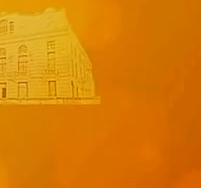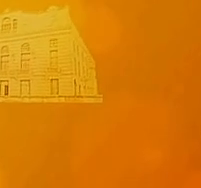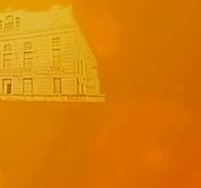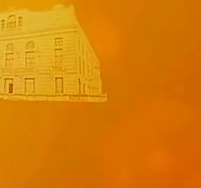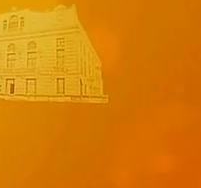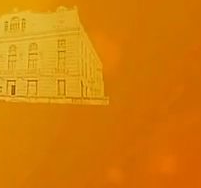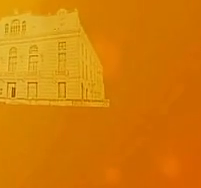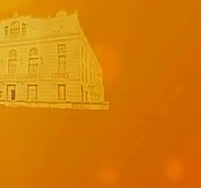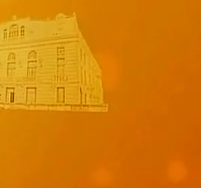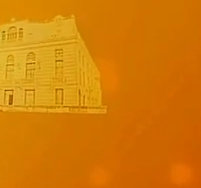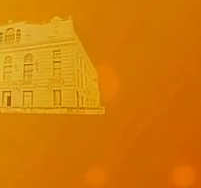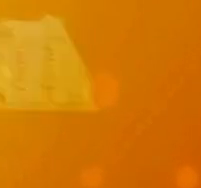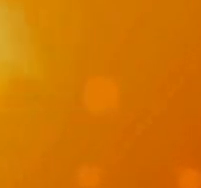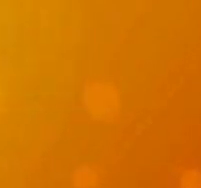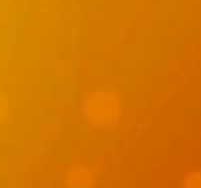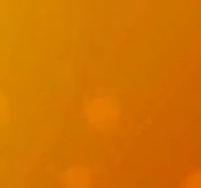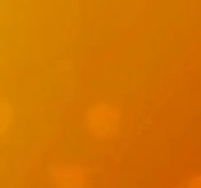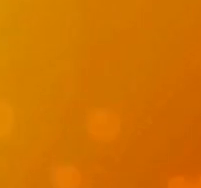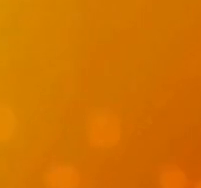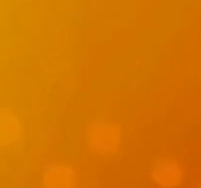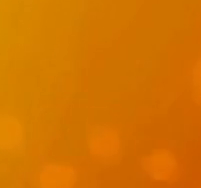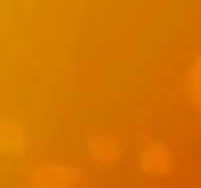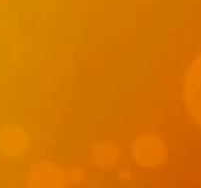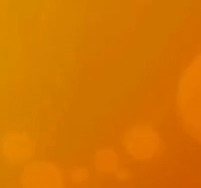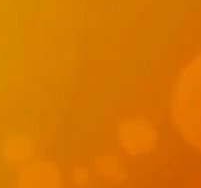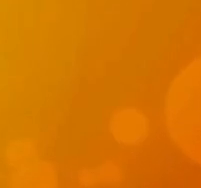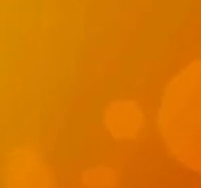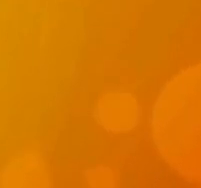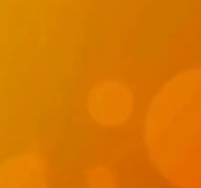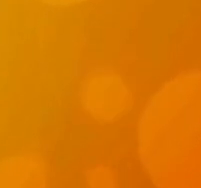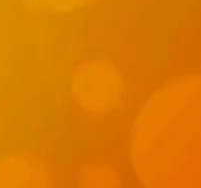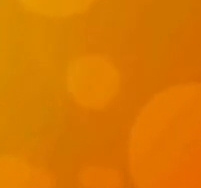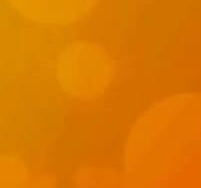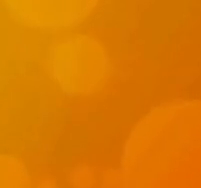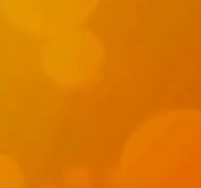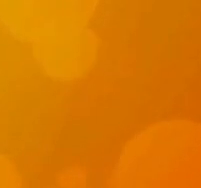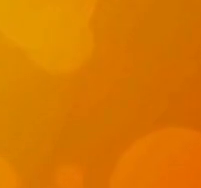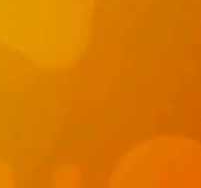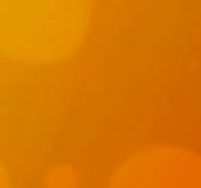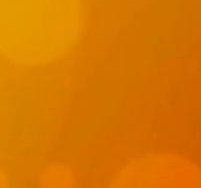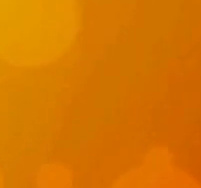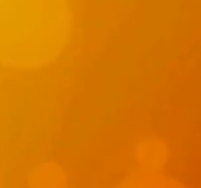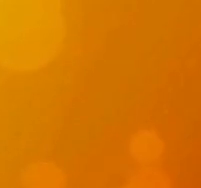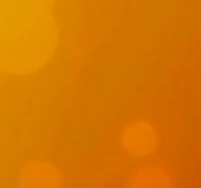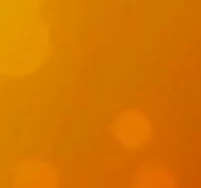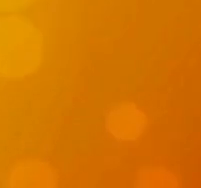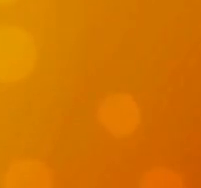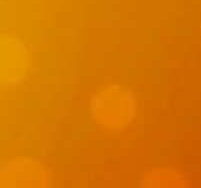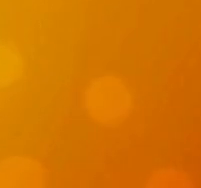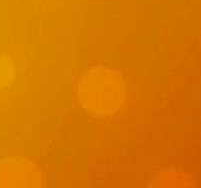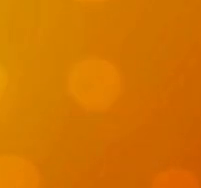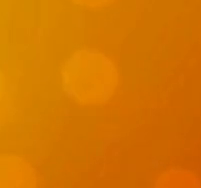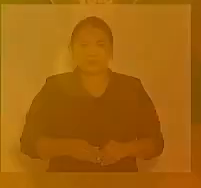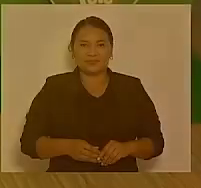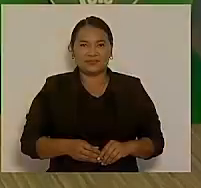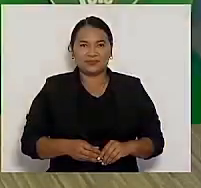emoción, mucha suerte tendré. Bienvenidos al sorteo Loto. Loto, te cambia la vida.